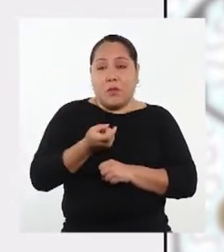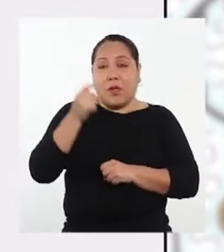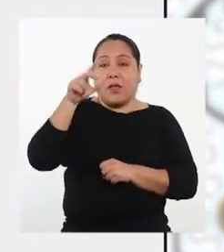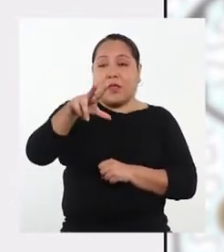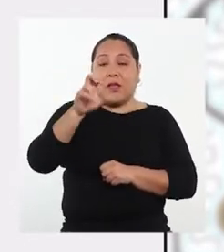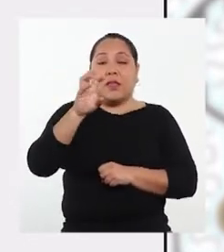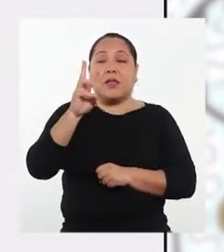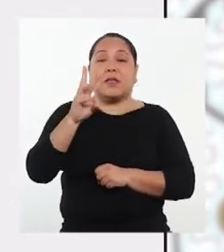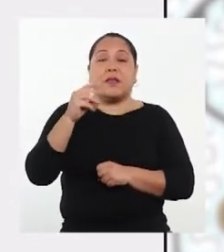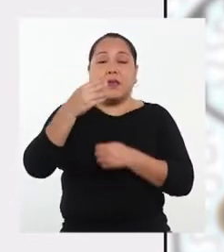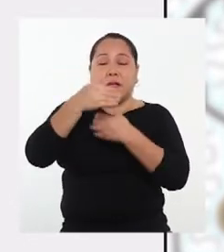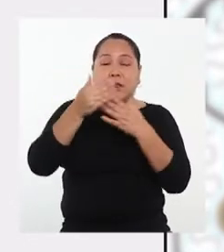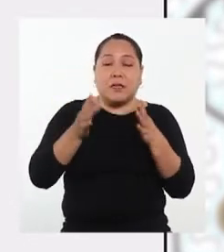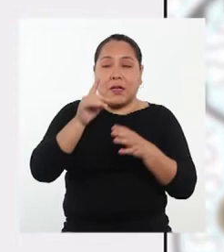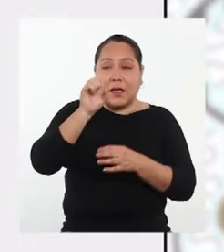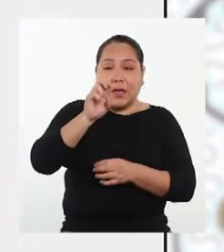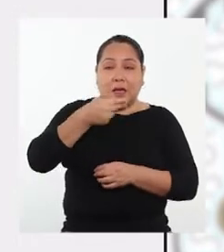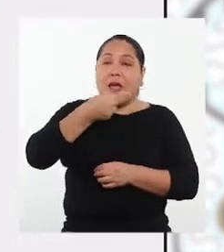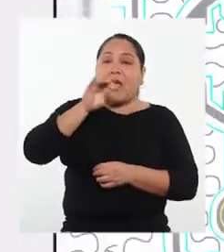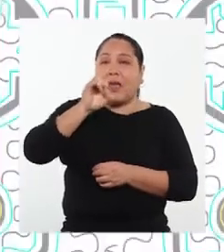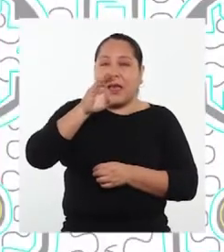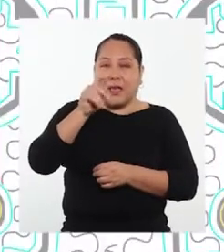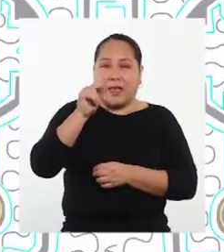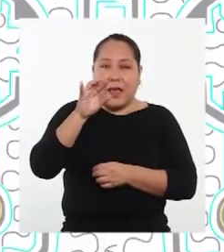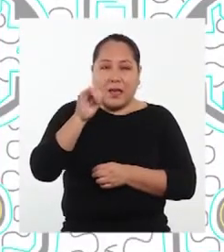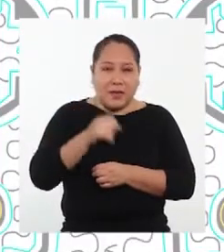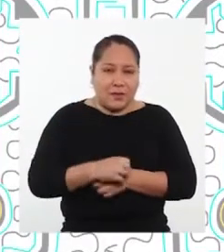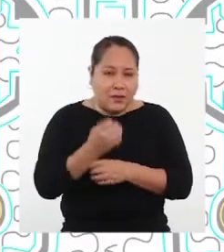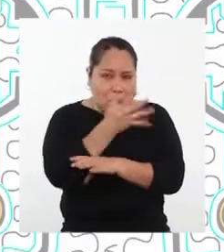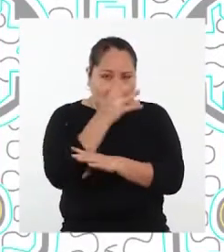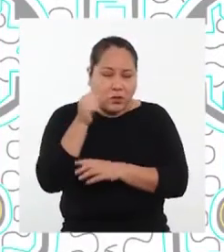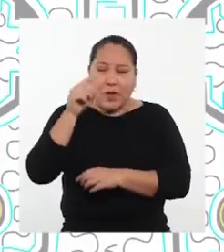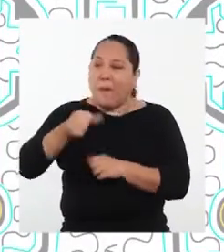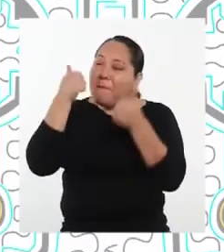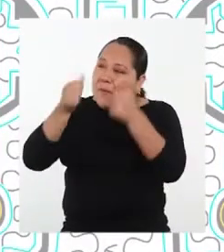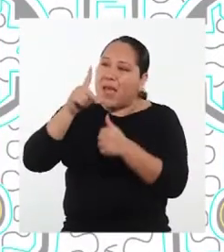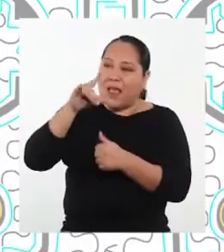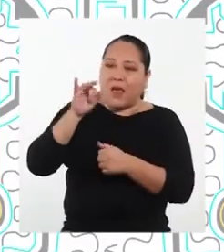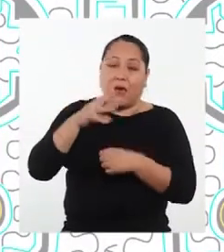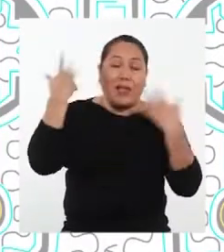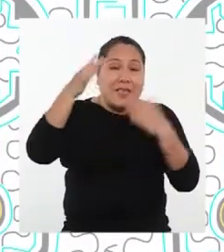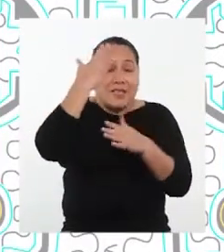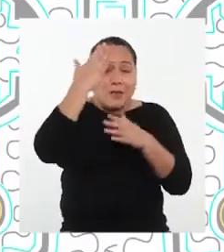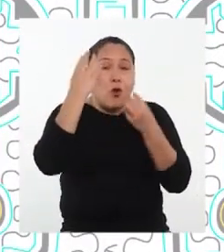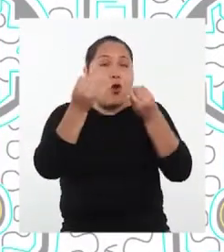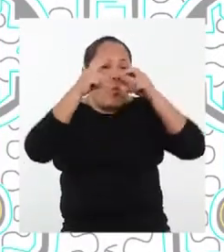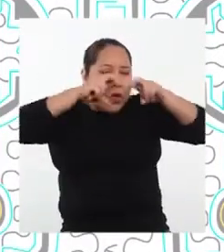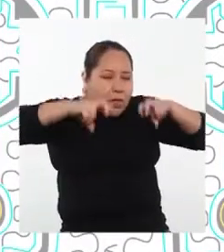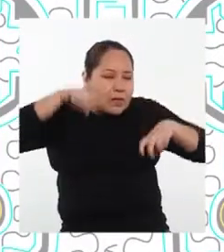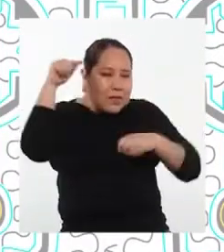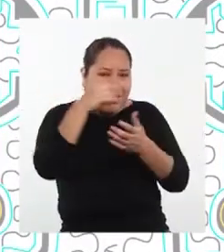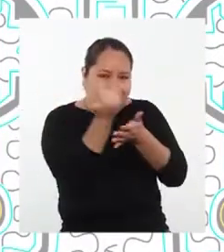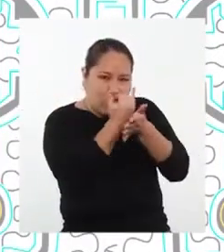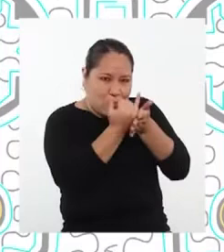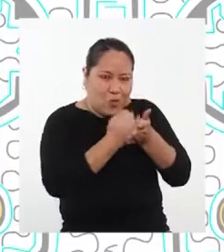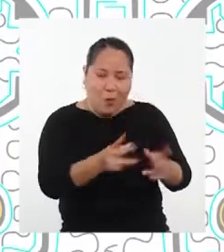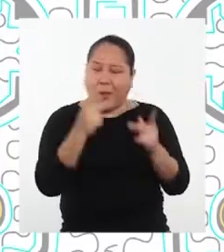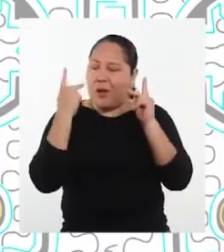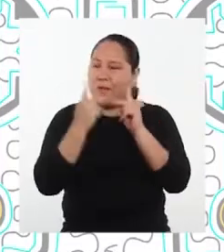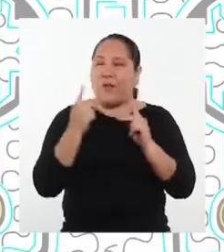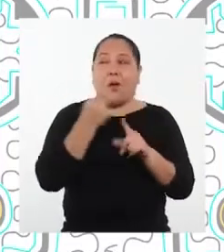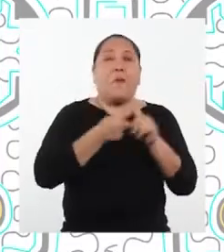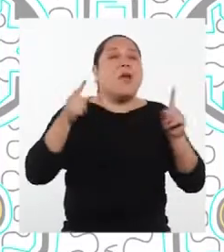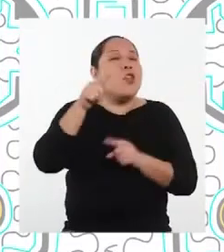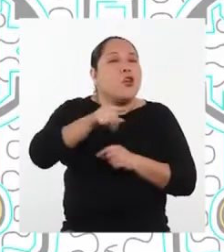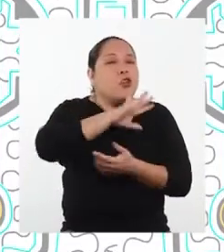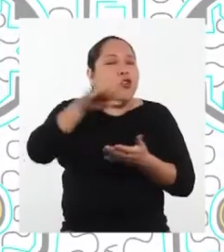150.036 hectáreas de bosques. Bien hecho, Laura. Ahora ya sabemos cómo analizar estos gráficos a la